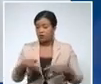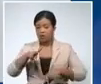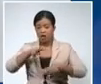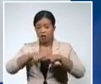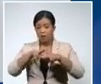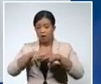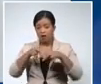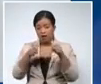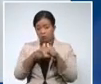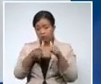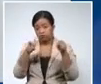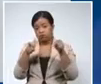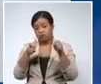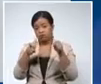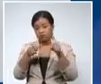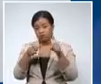número,